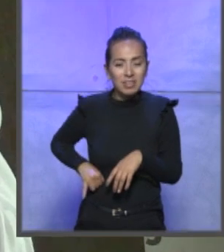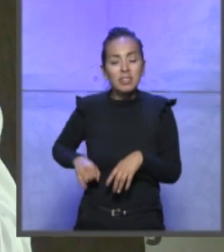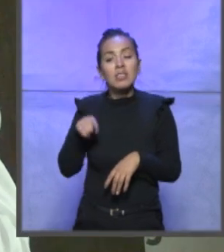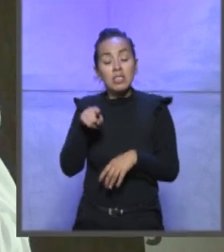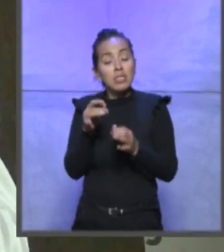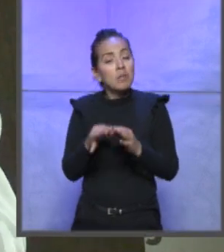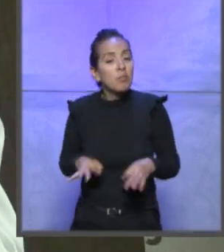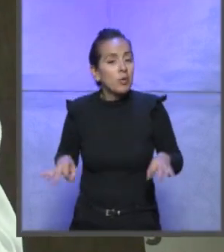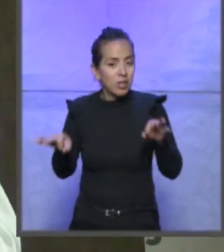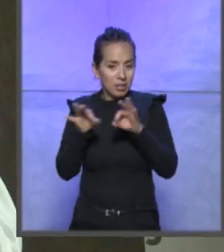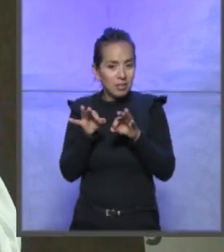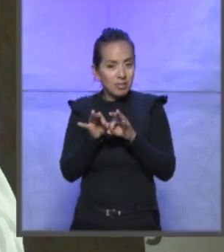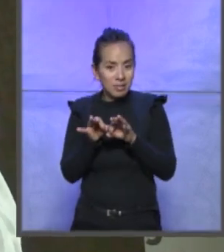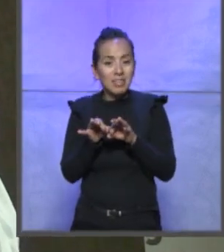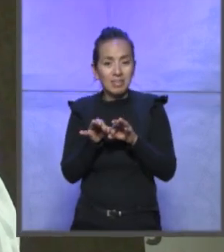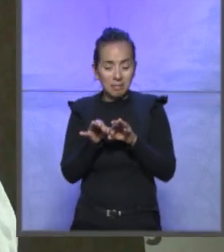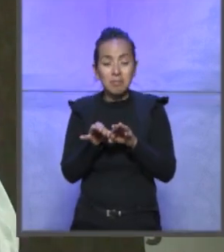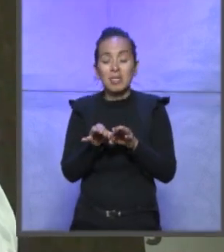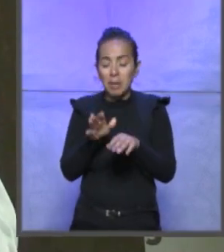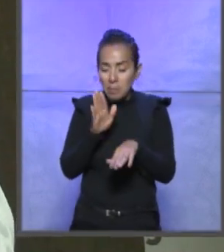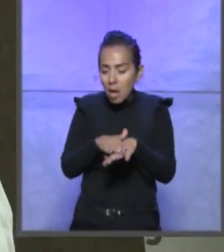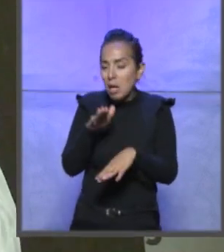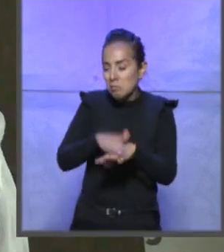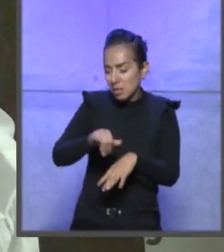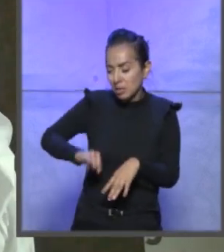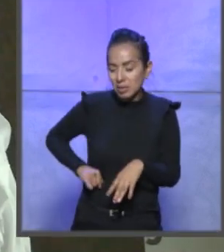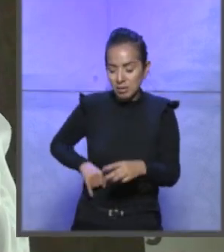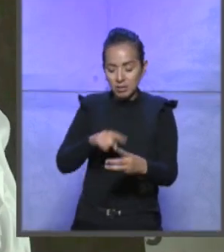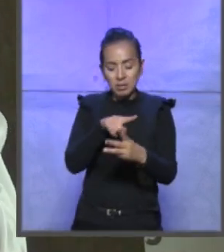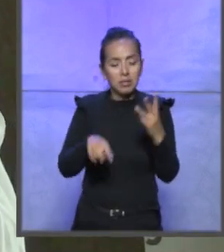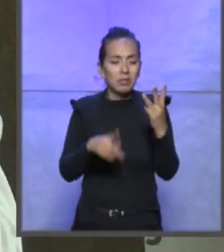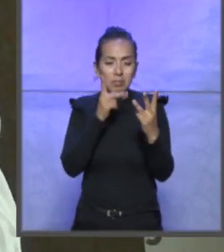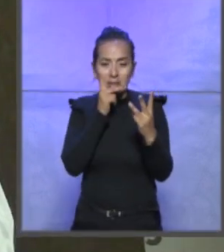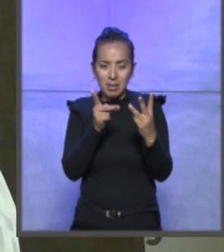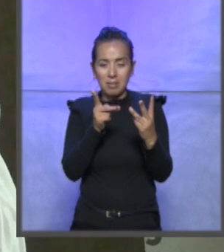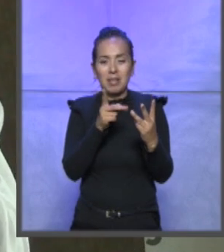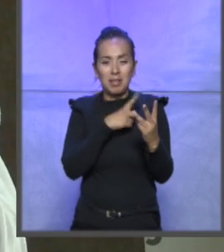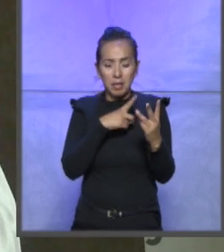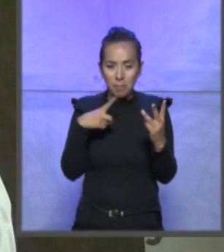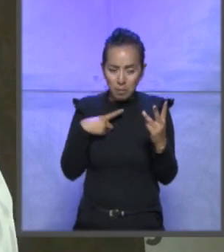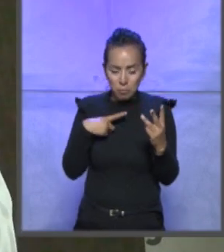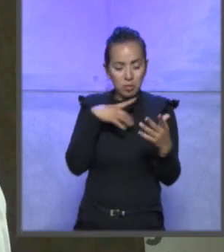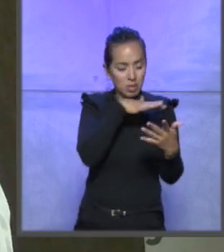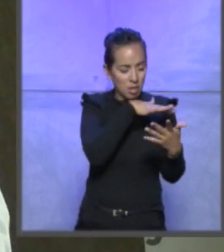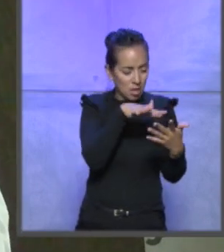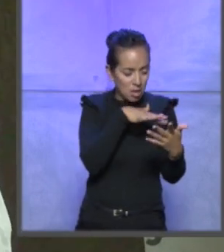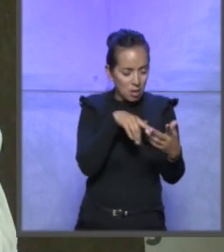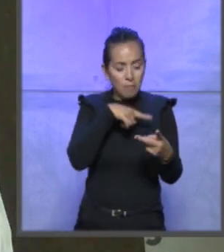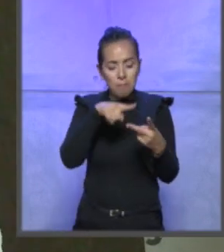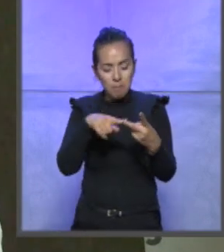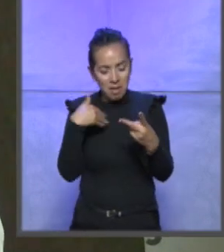muy importante recalcar lo que hay que darle más importancia. Entonces, esas tres palabras yo lo resumo. Hay que